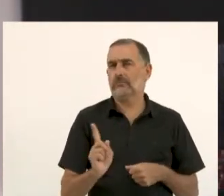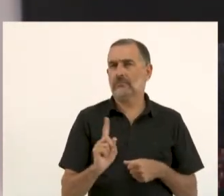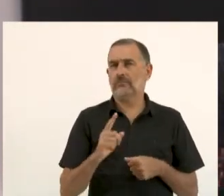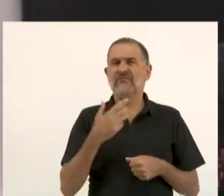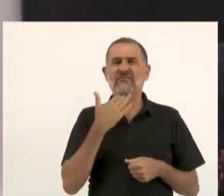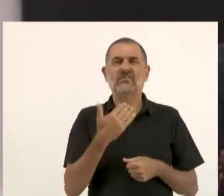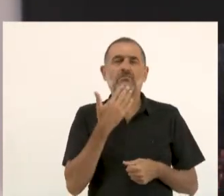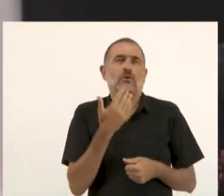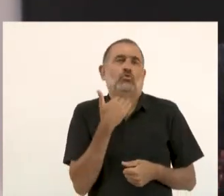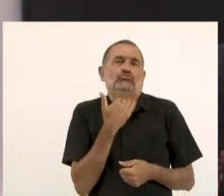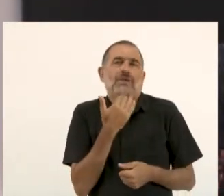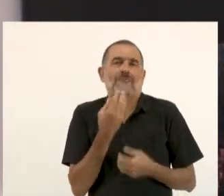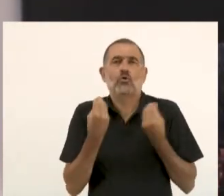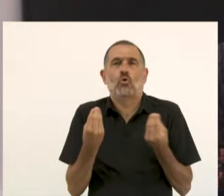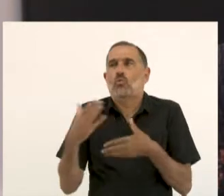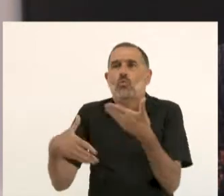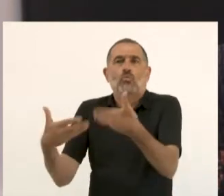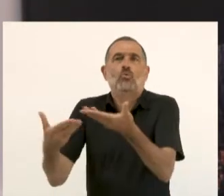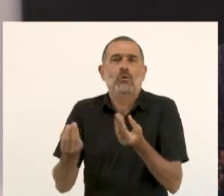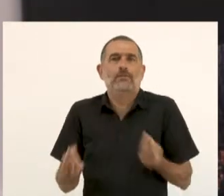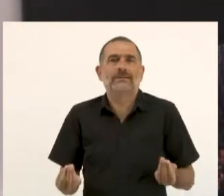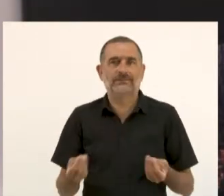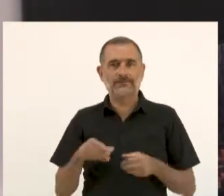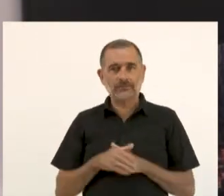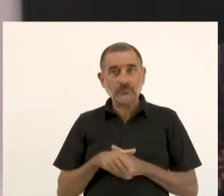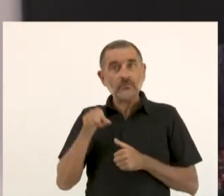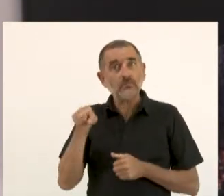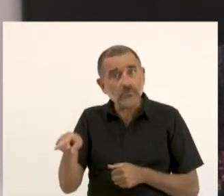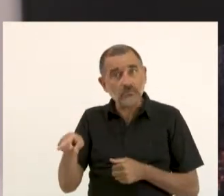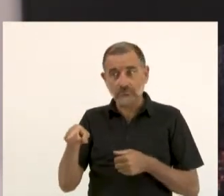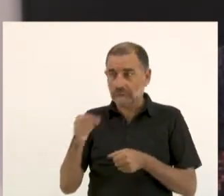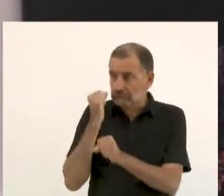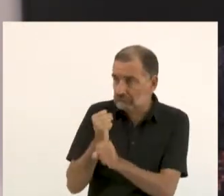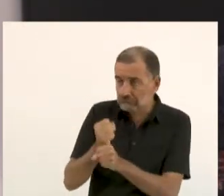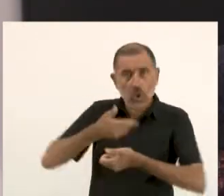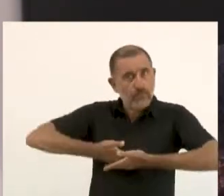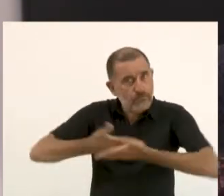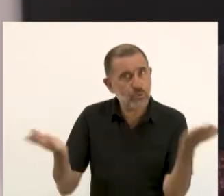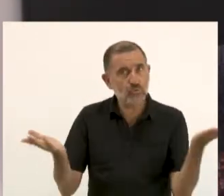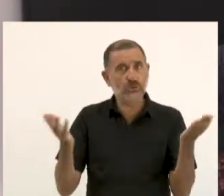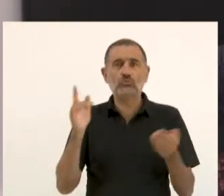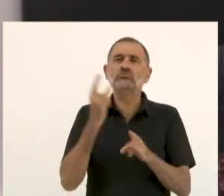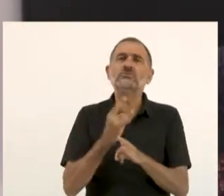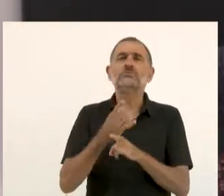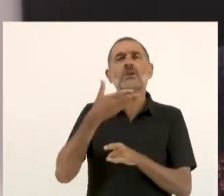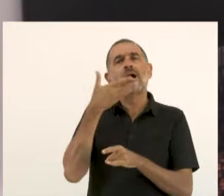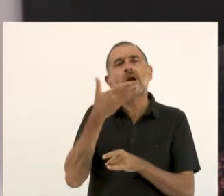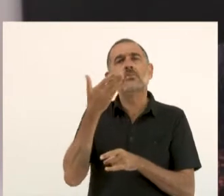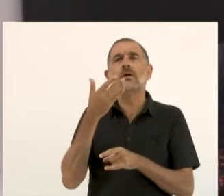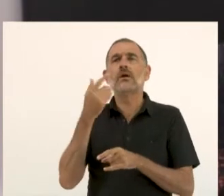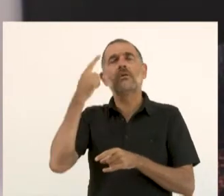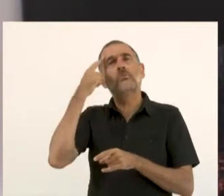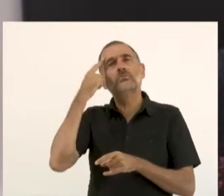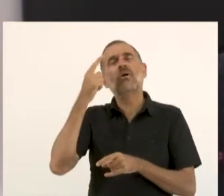desconoce totalmente lo que está sucediendo. Entonces es muy importante que todo esto se haga público y se sepa, porque en muchos lados se habla como